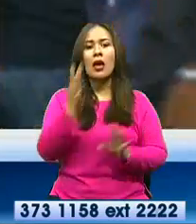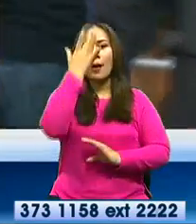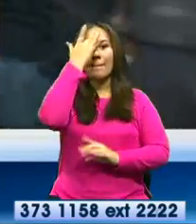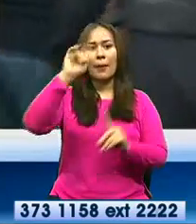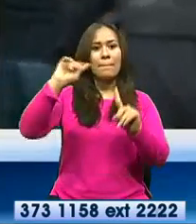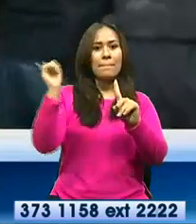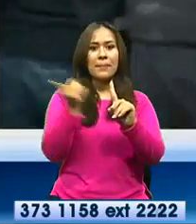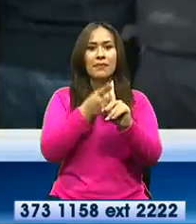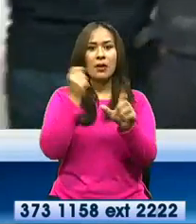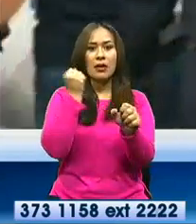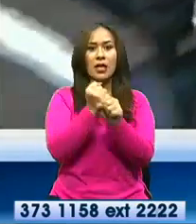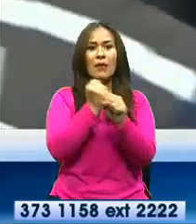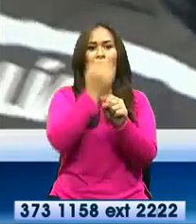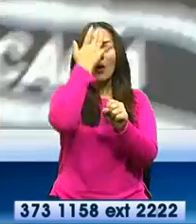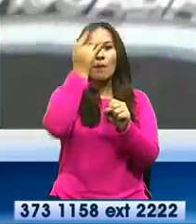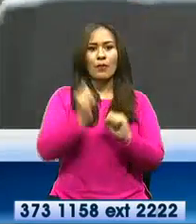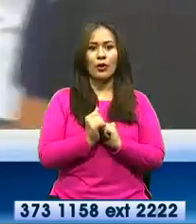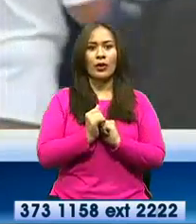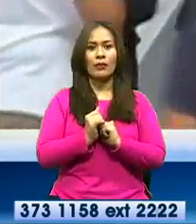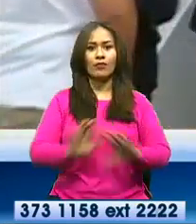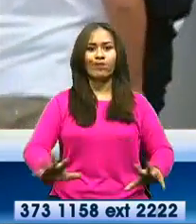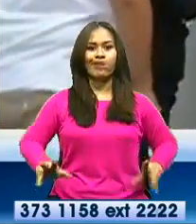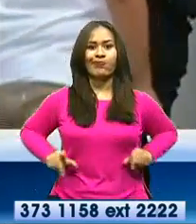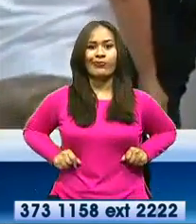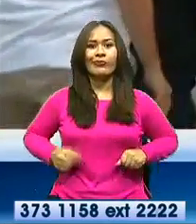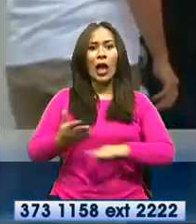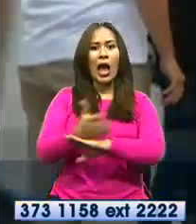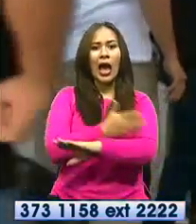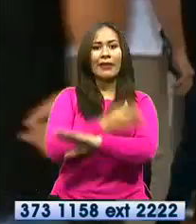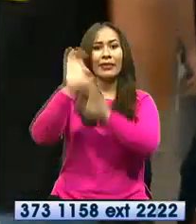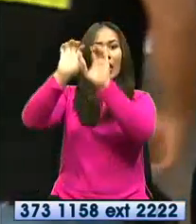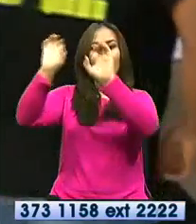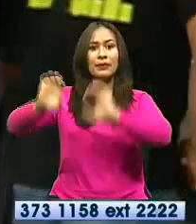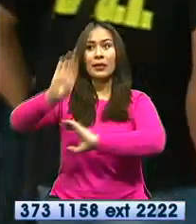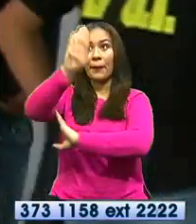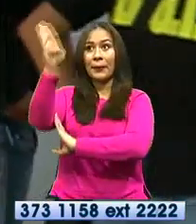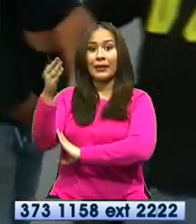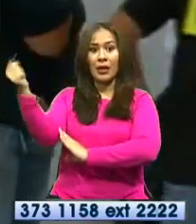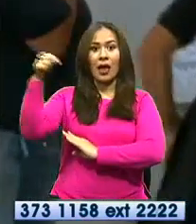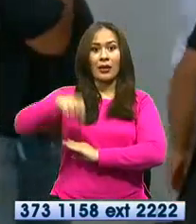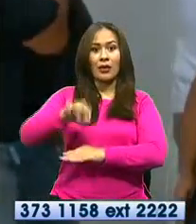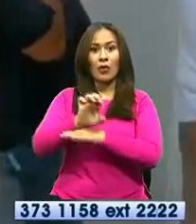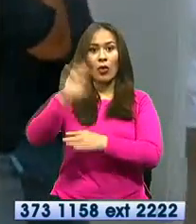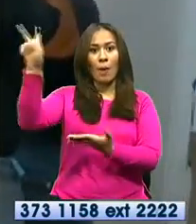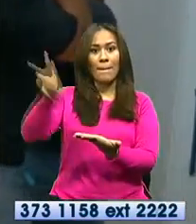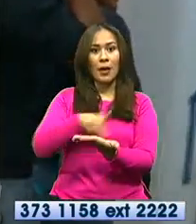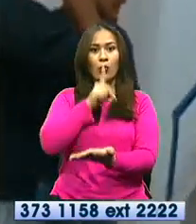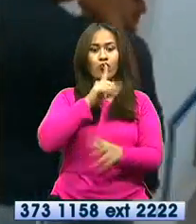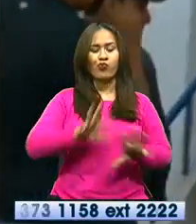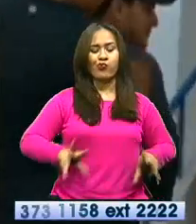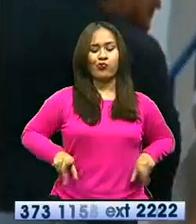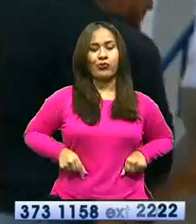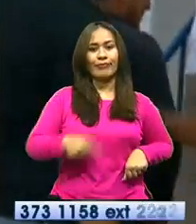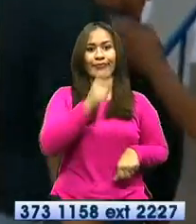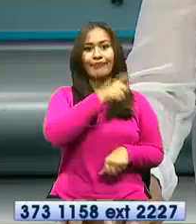primer operativo sobre la trama de corrupción de la empresa brasileña Odebrecht. Informó Marcela Maquilón.